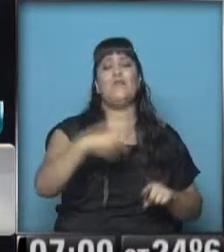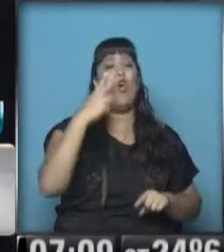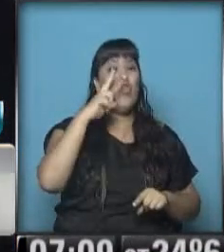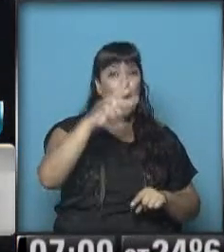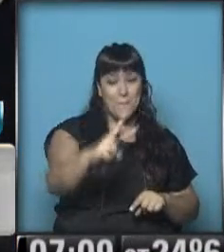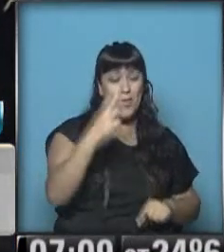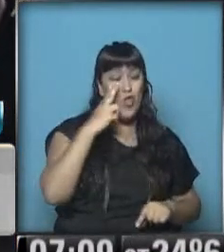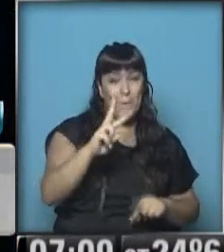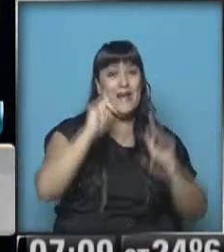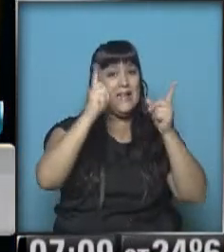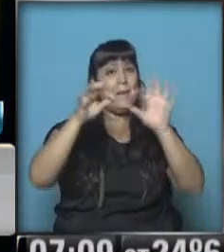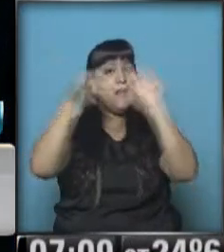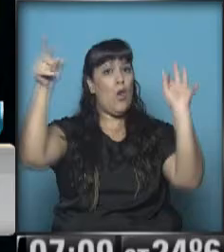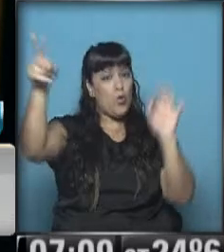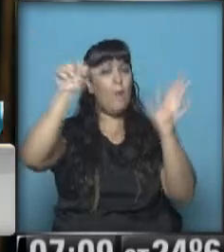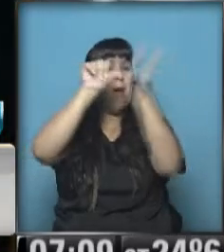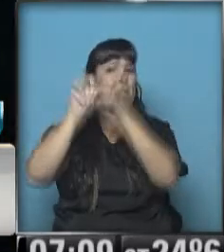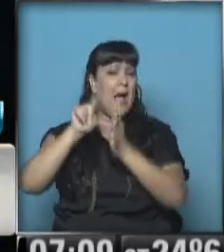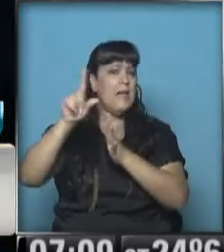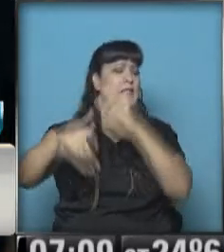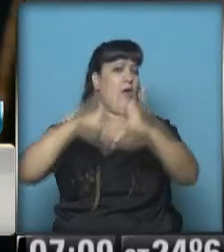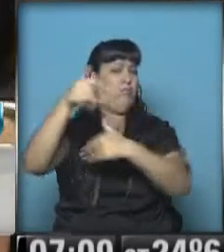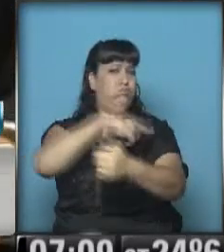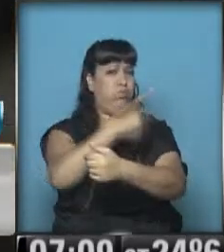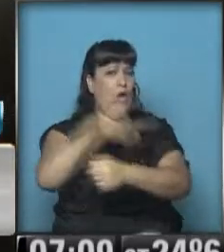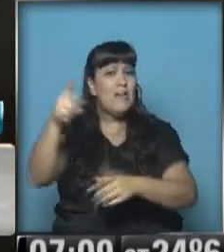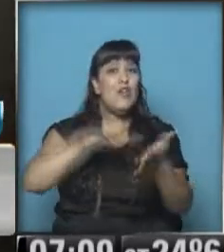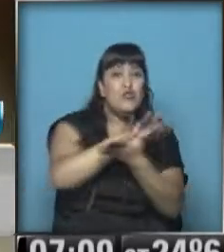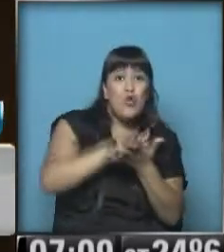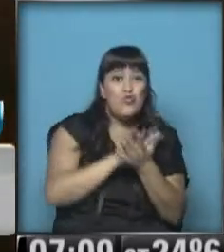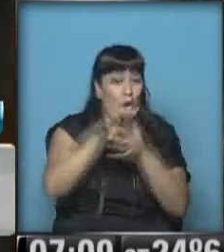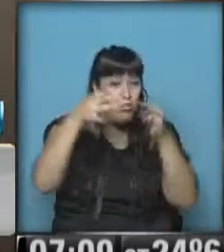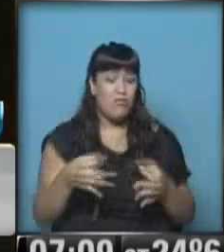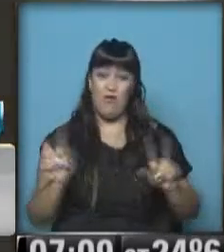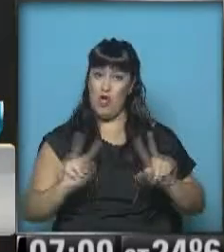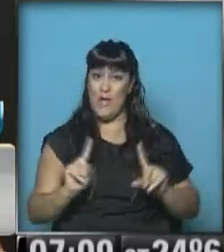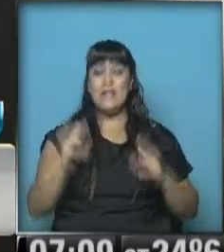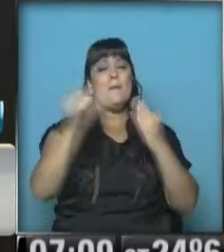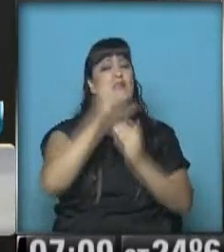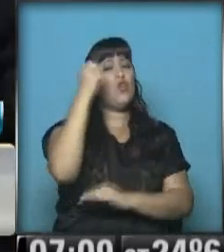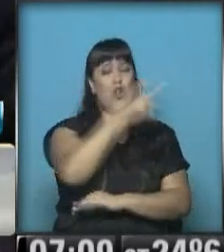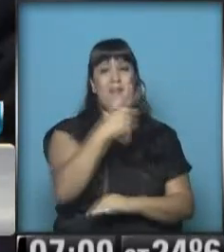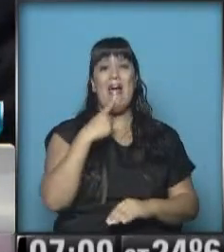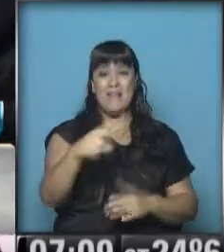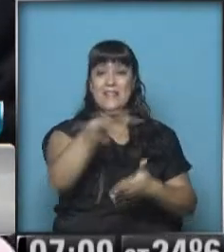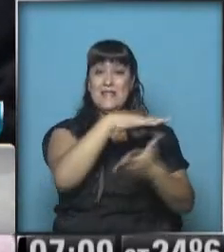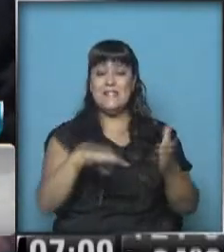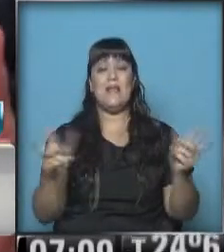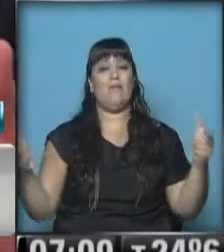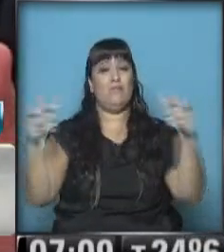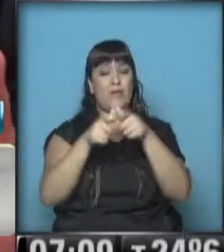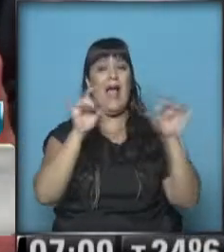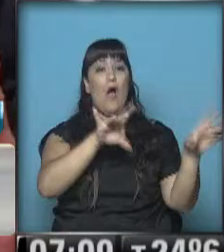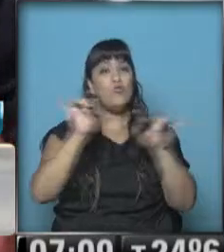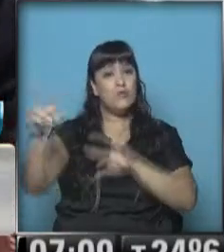y las que se aplican en Europa y en los países del primer mundo, no es la solución a la crisis. A ver, el ministro, textual, el comunicado del G20 celebrado en Australia